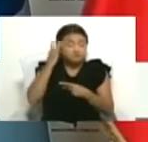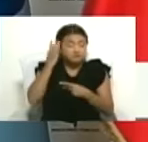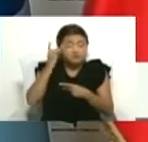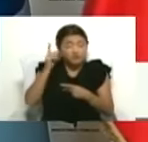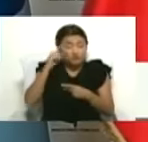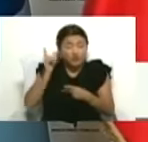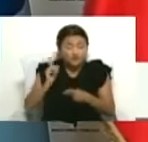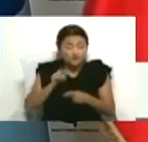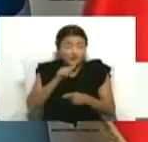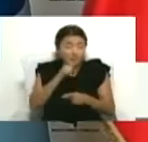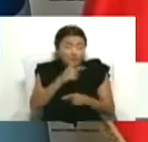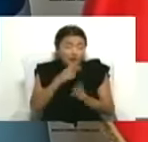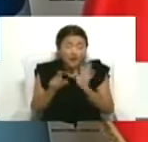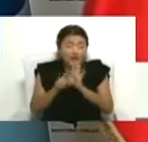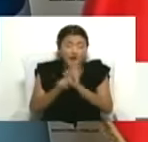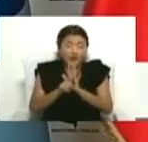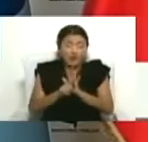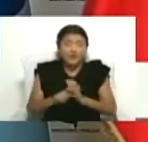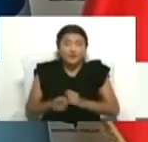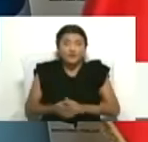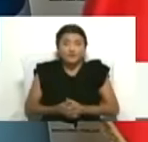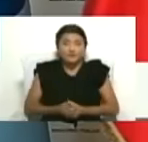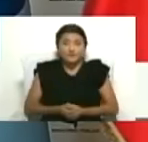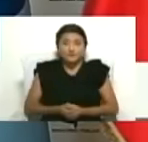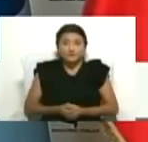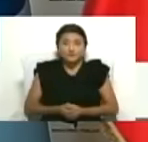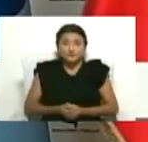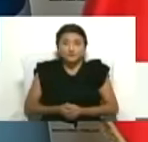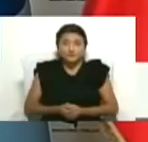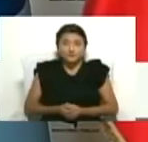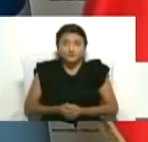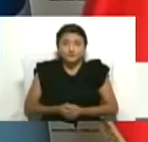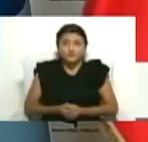fondos totalmente opacos de